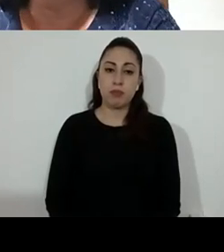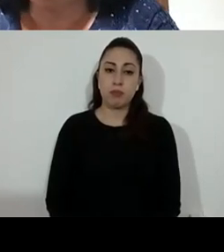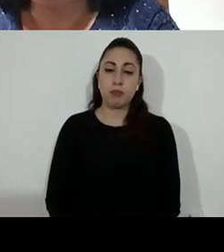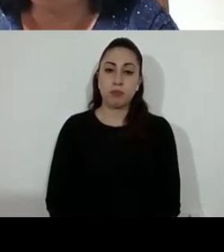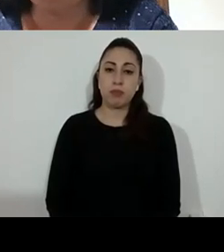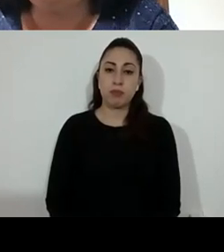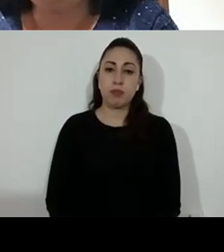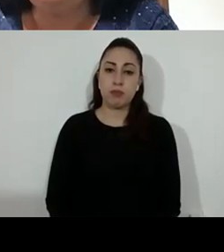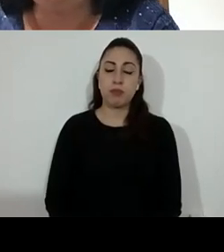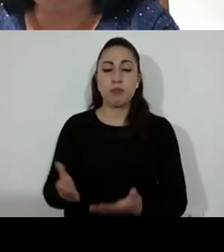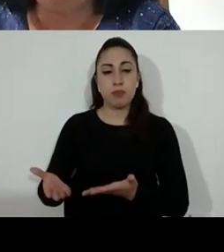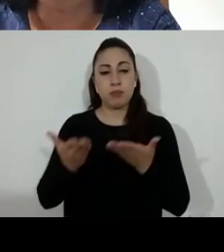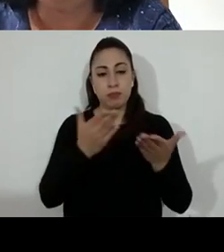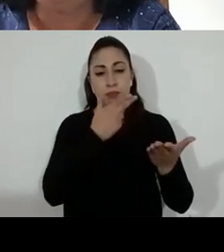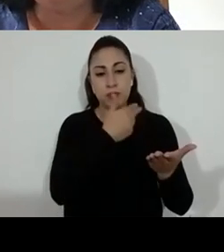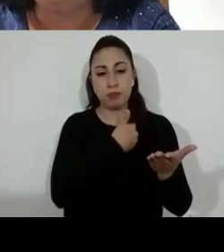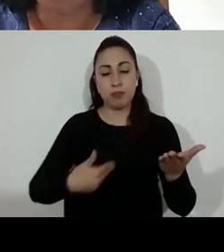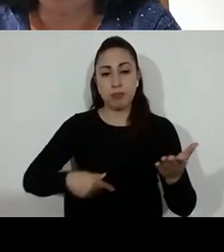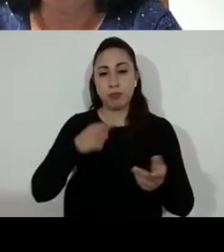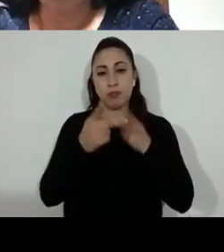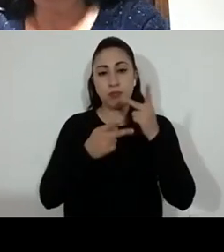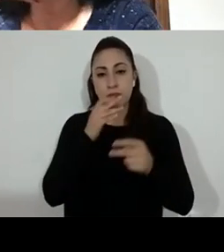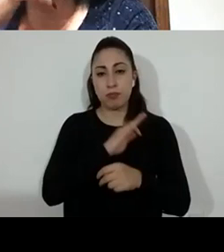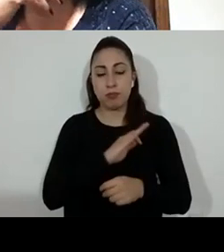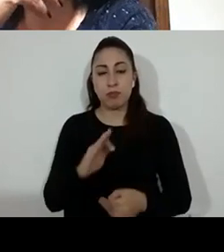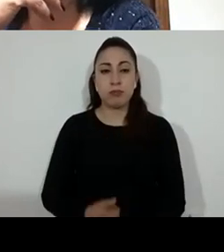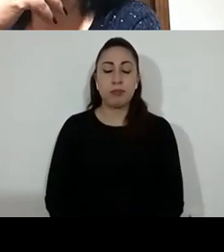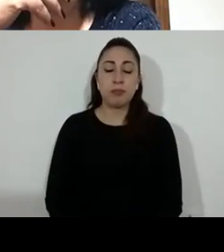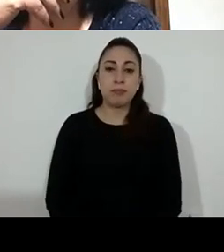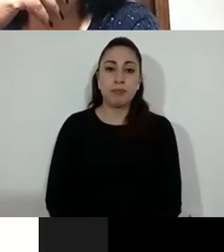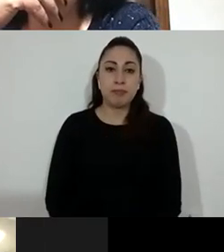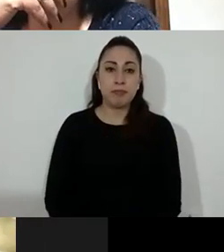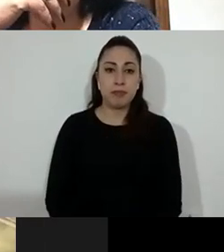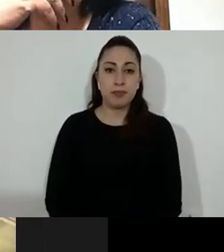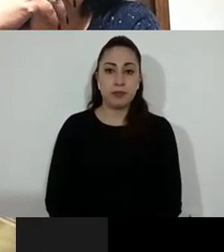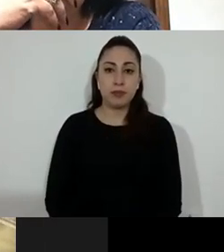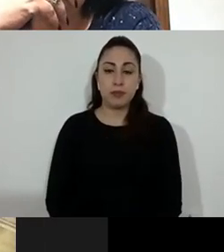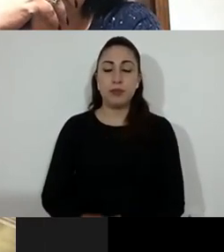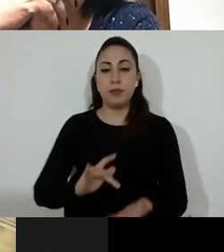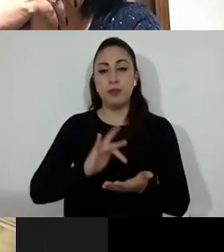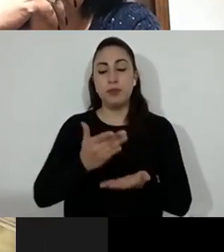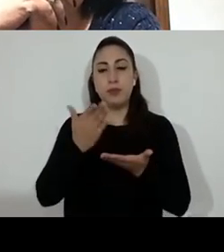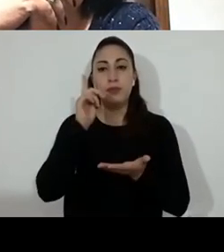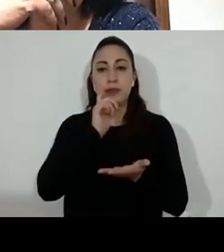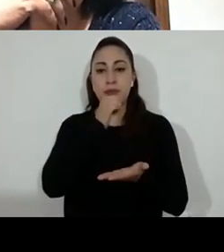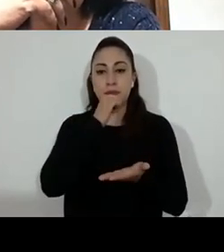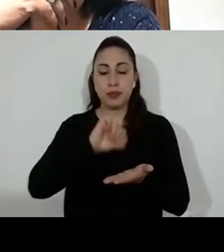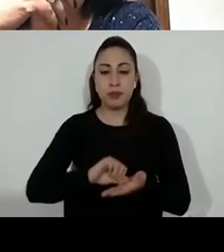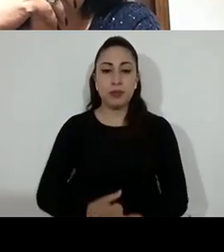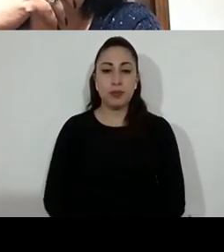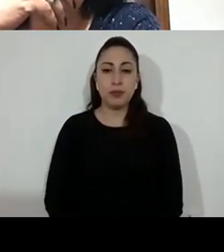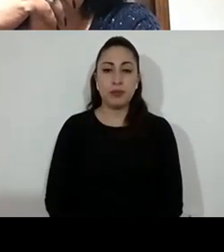Ahora sí, diputado presidente, le doy el uso de la palabra. Sí, muchas gracias, diputada secretaria.